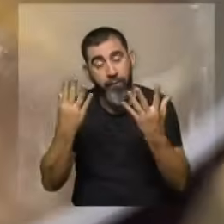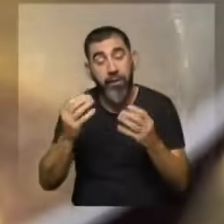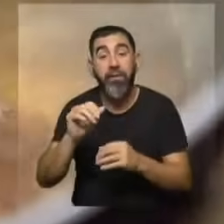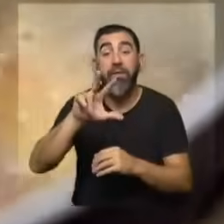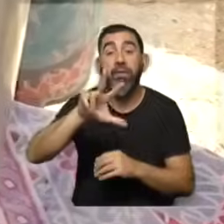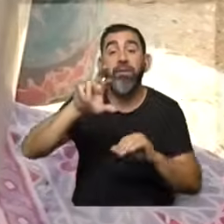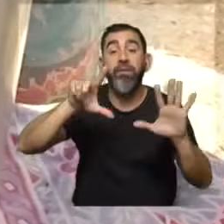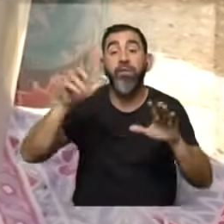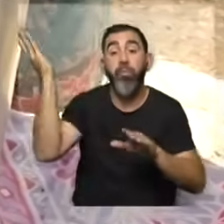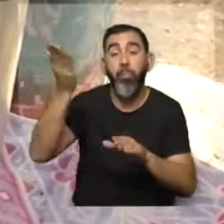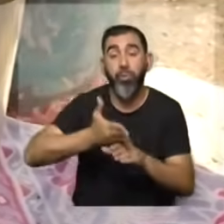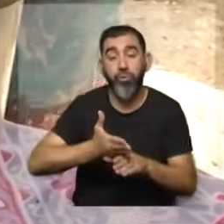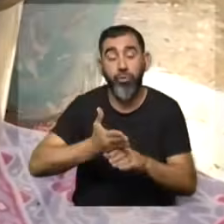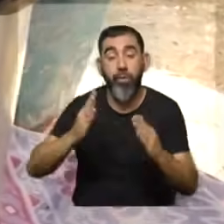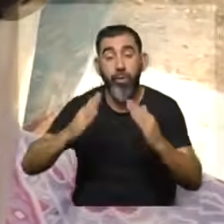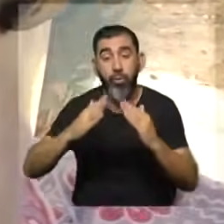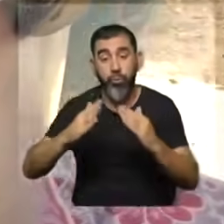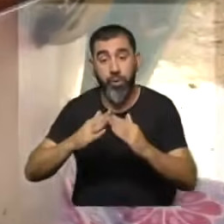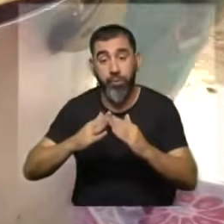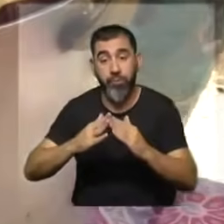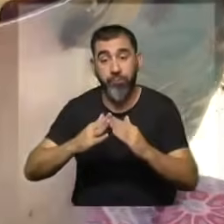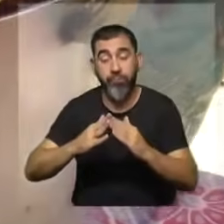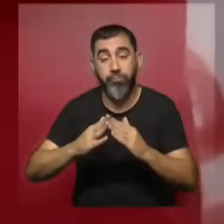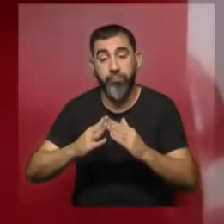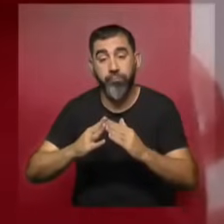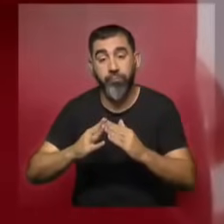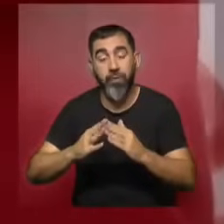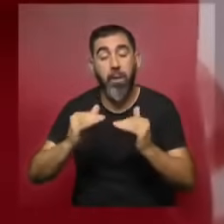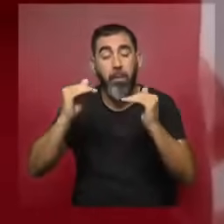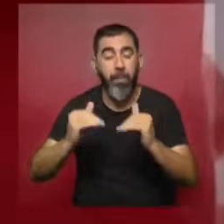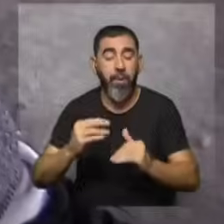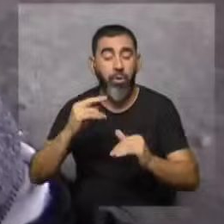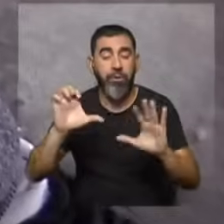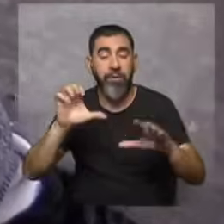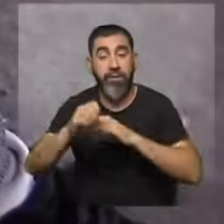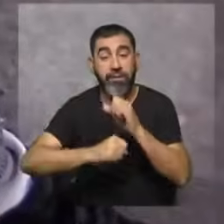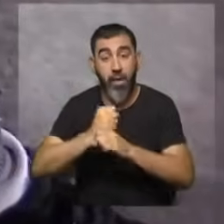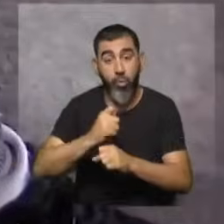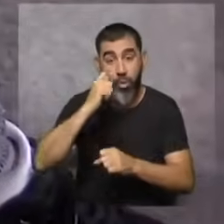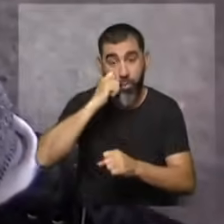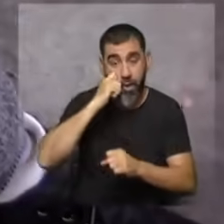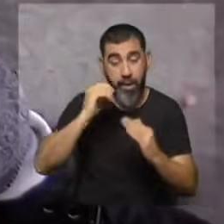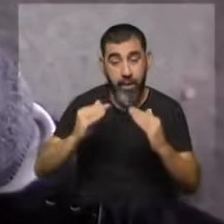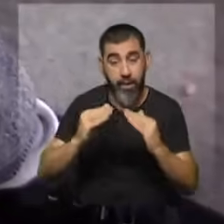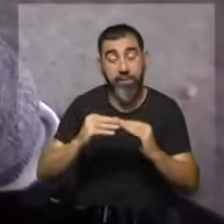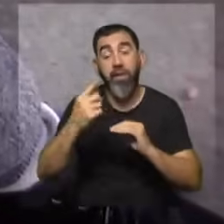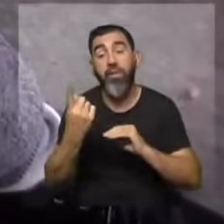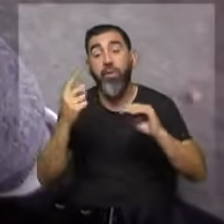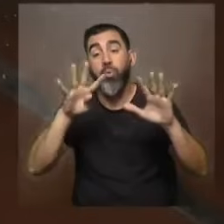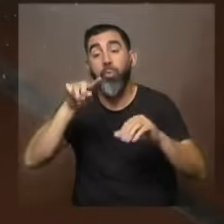37 por de los hogares mientras que en los hogares con menores de 6 años la cifra llega a